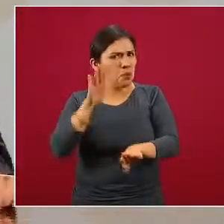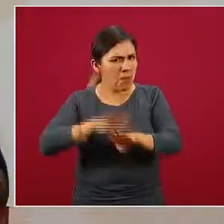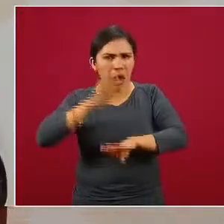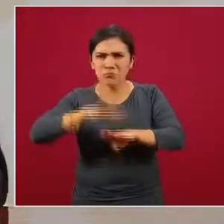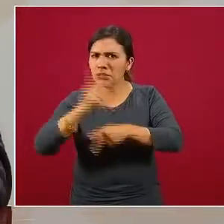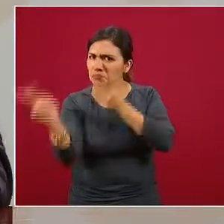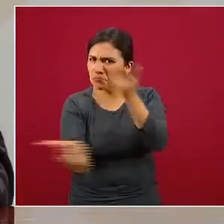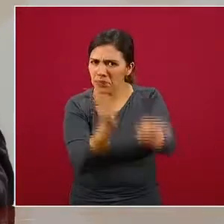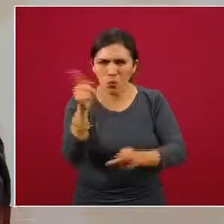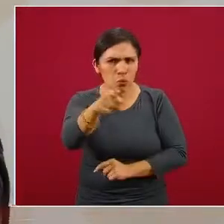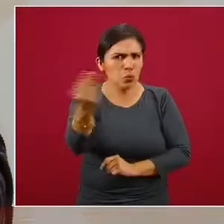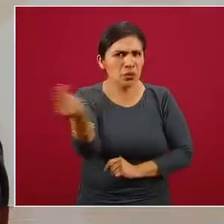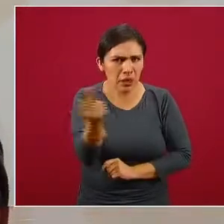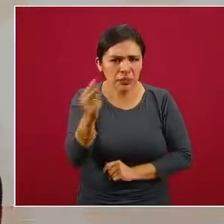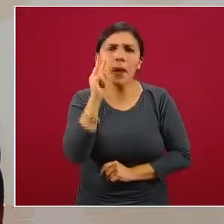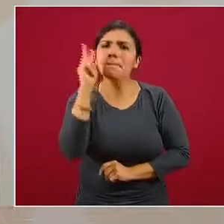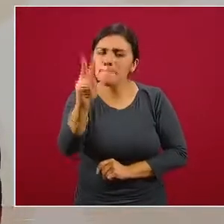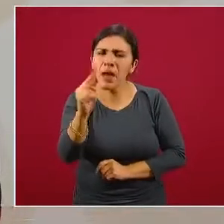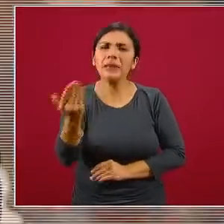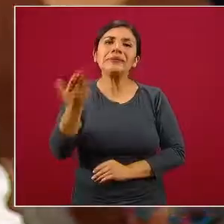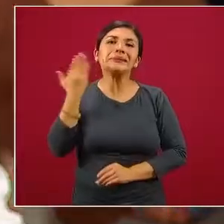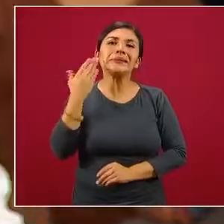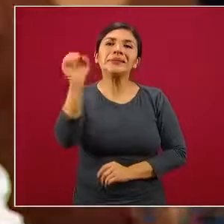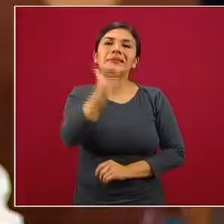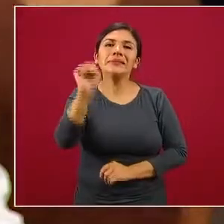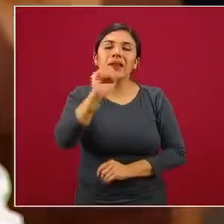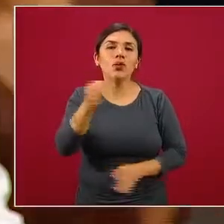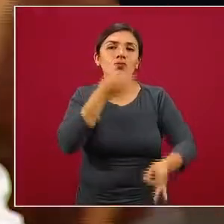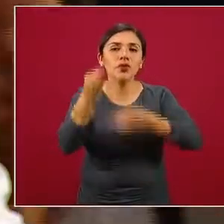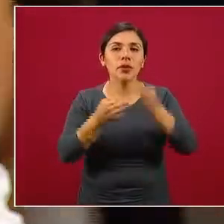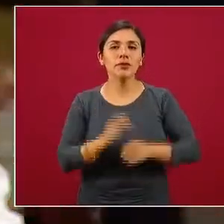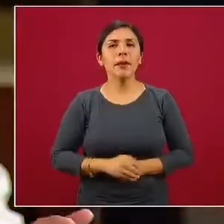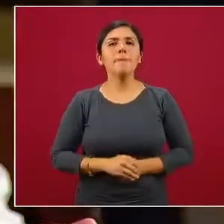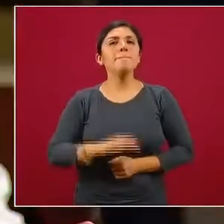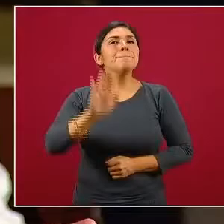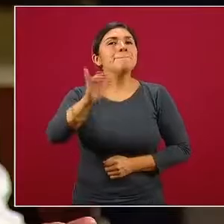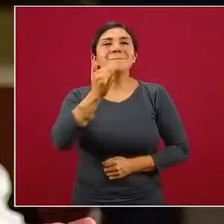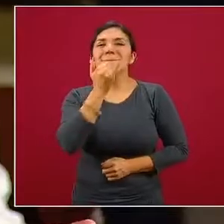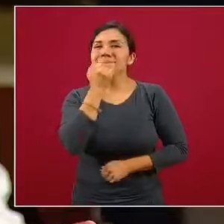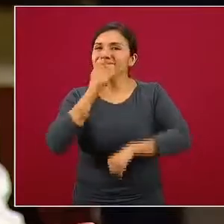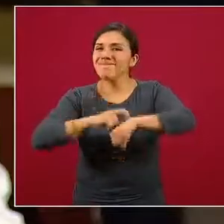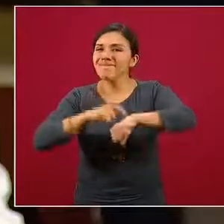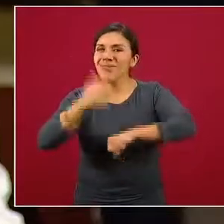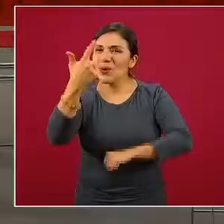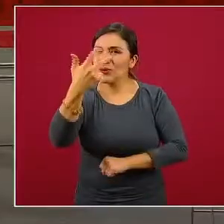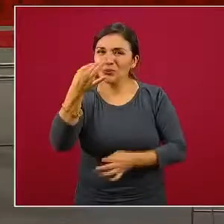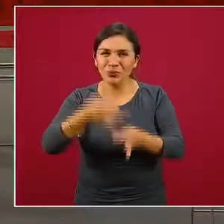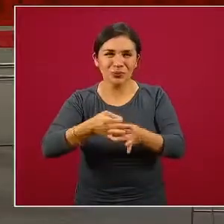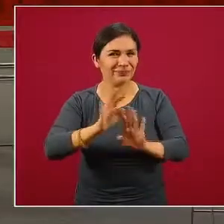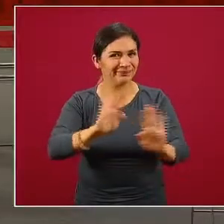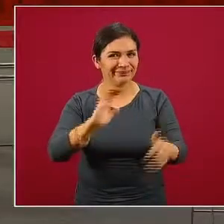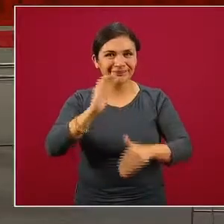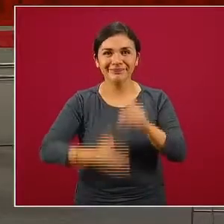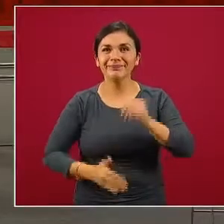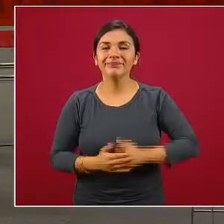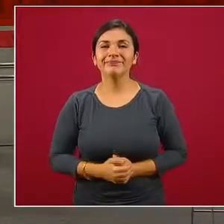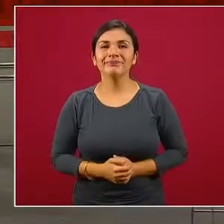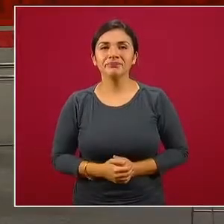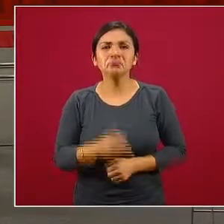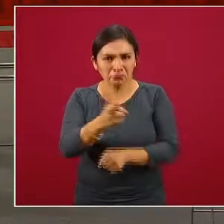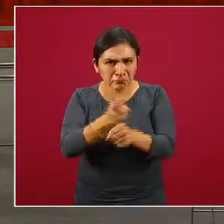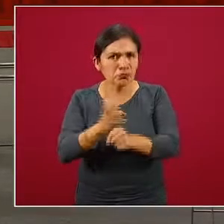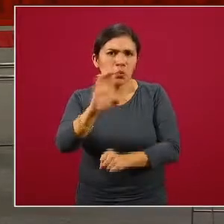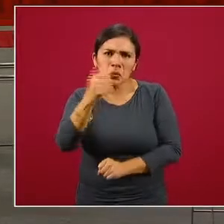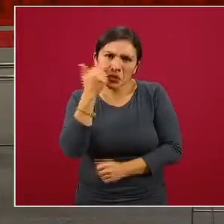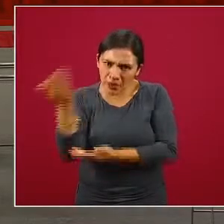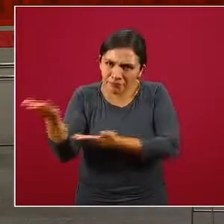preguntas considere necesario y a ver la conferencia de prensa del sábado pasado. Uno más muy sencillo. Ya son las 20 horas, se acabó la conferencia de prensa, gracias. pero está invitado